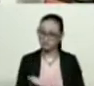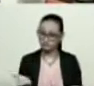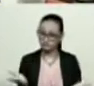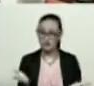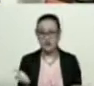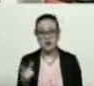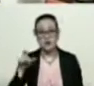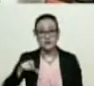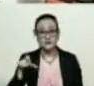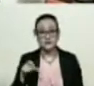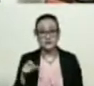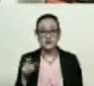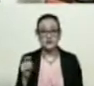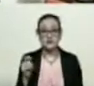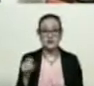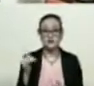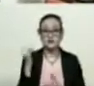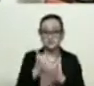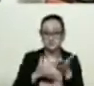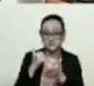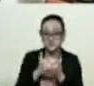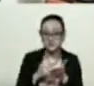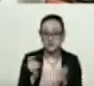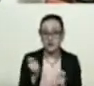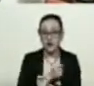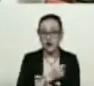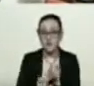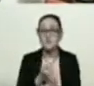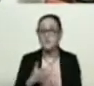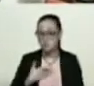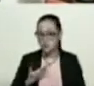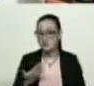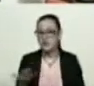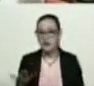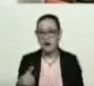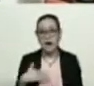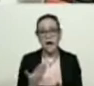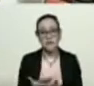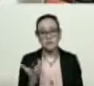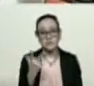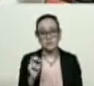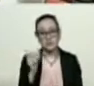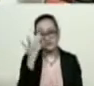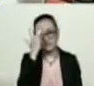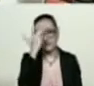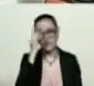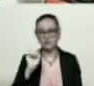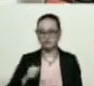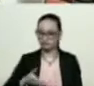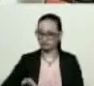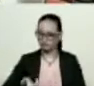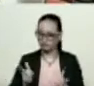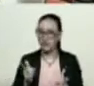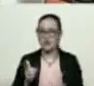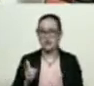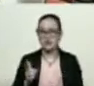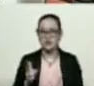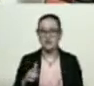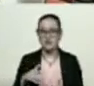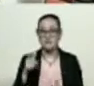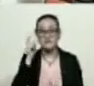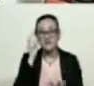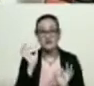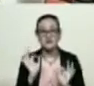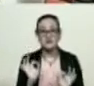requieran hacer movimientos en el registro electoral hacerlo hasta el día 20 de febrero fecha que está prevista